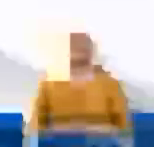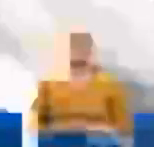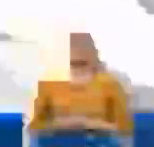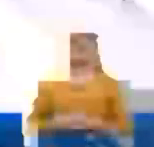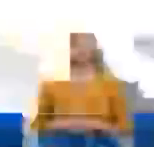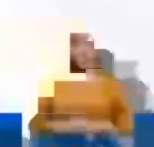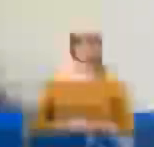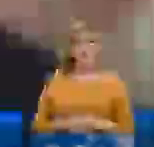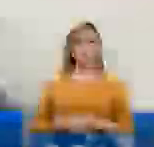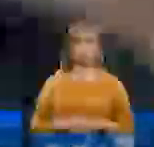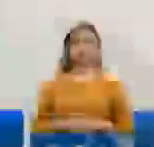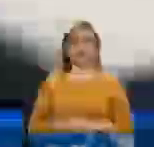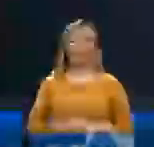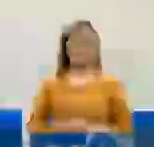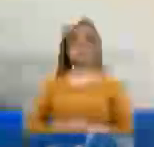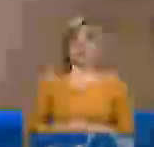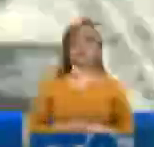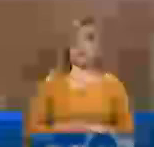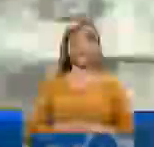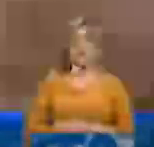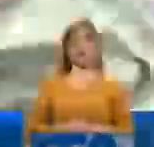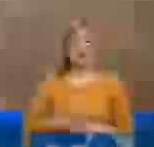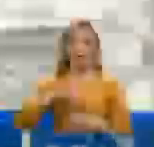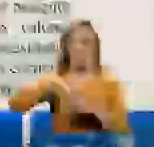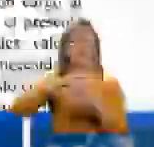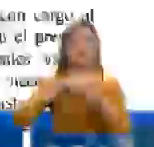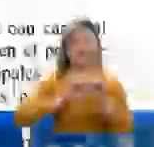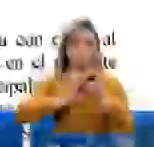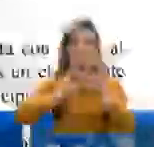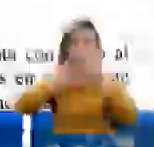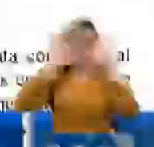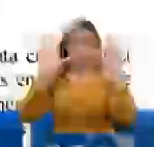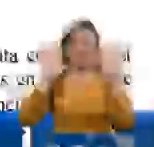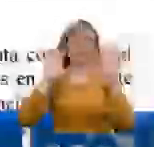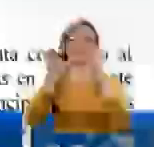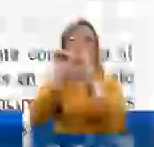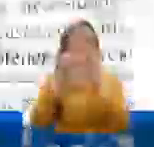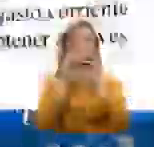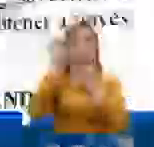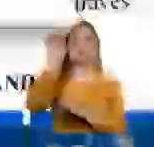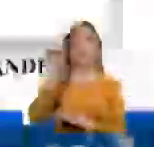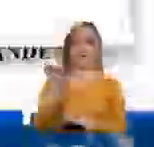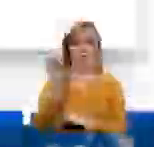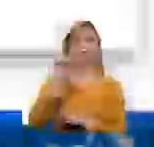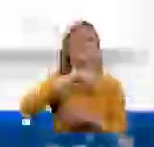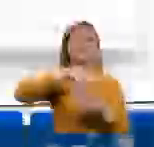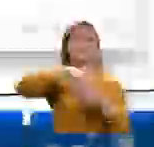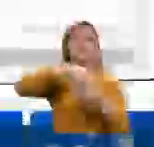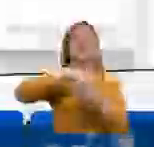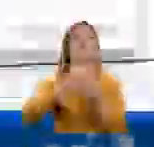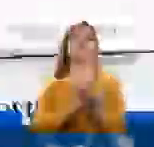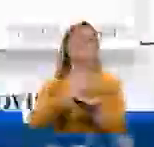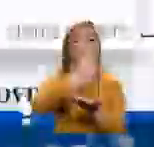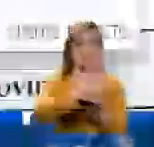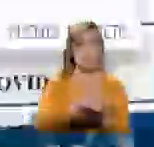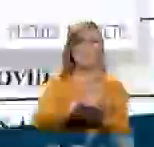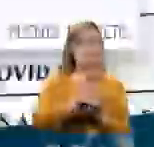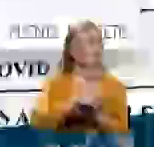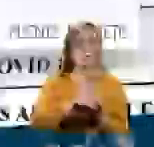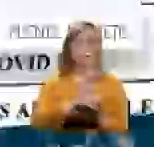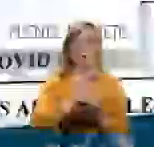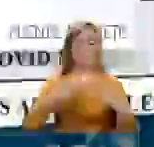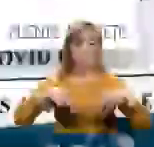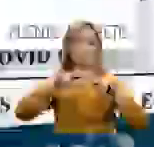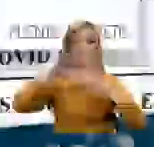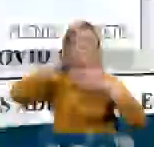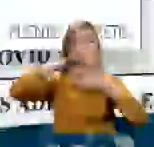que dijo que no existía claridad hacia dónde irían los fondos. Ahora, en el artículo 1 señala, lo recaudado será destinado a cubrir los principales